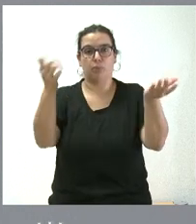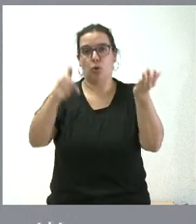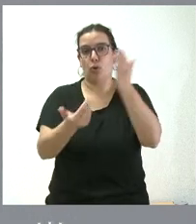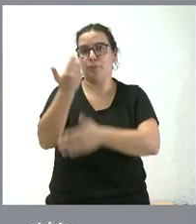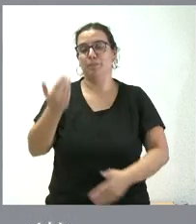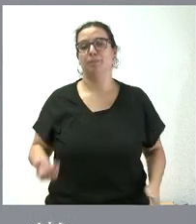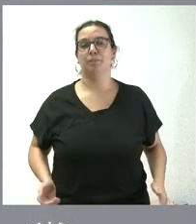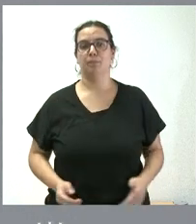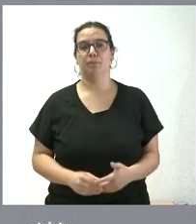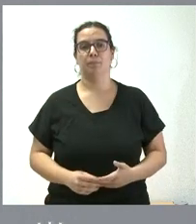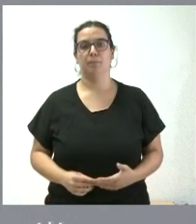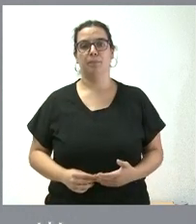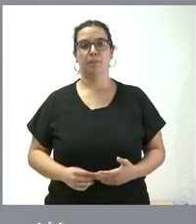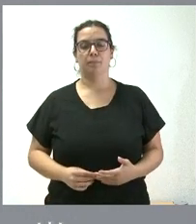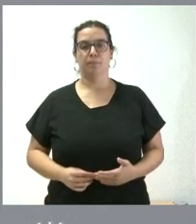de